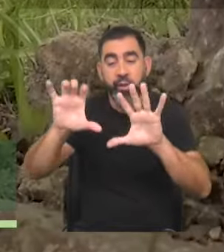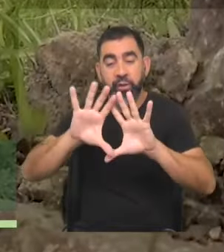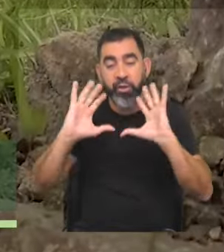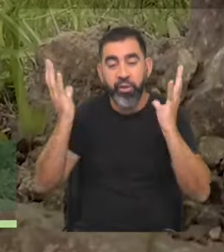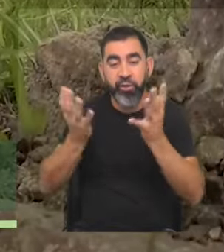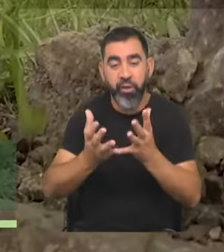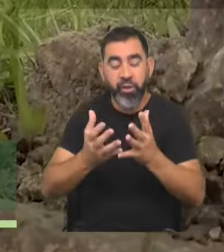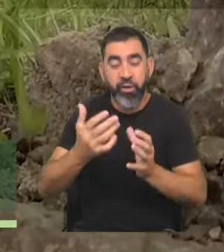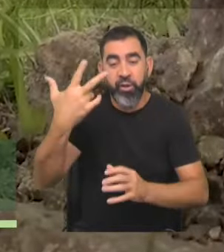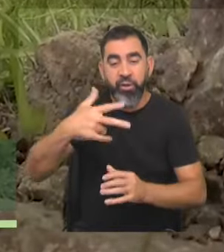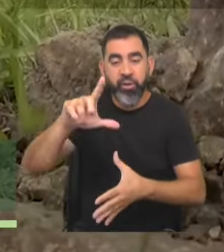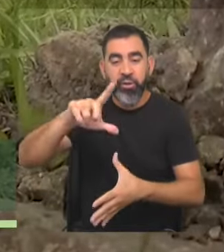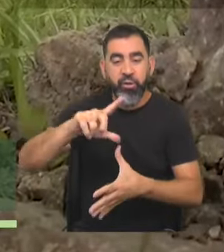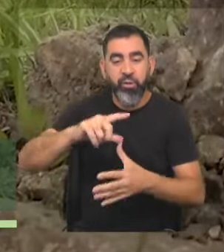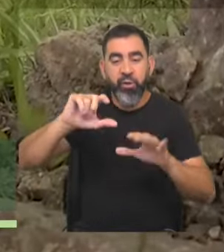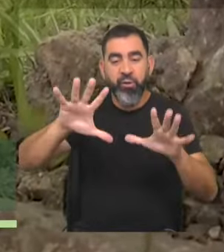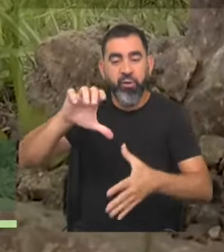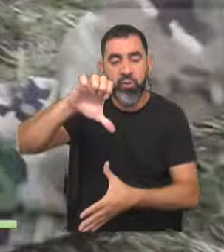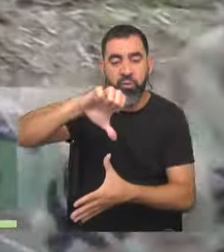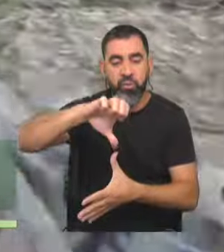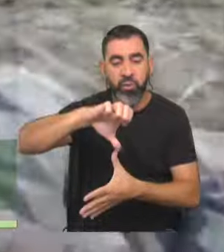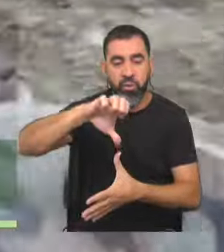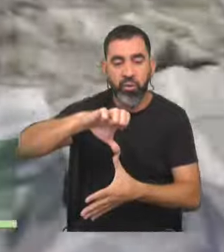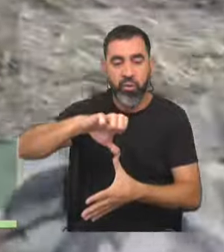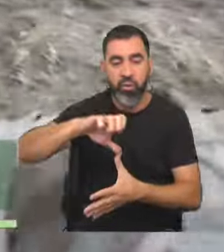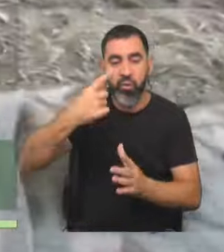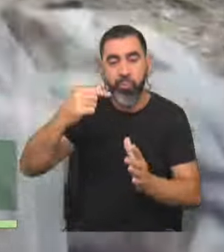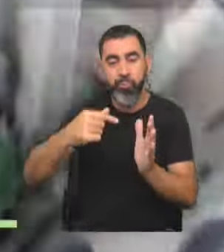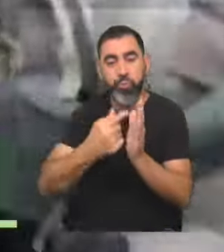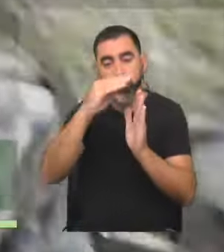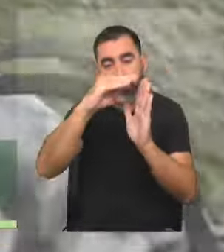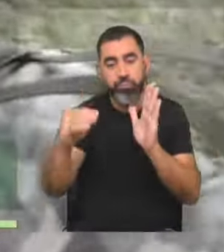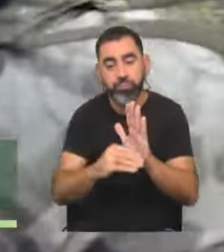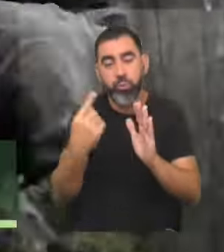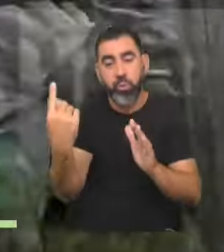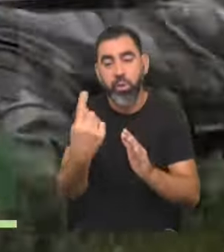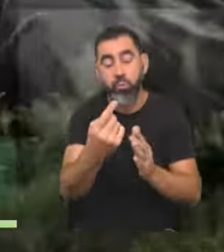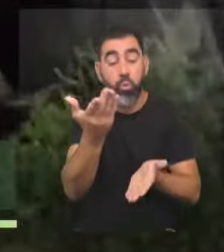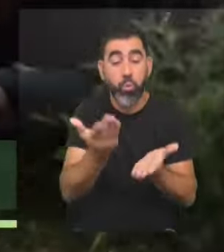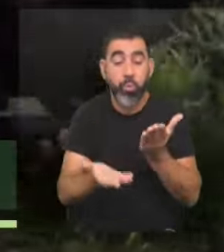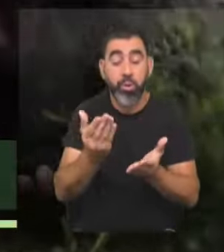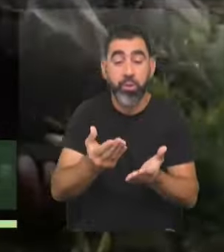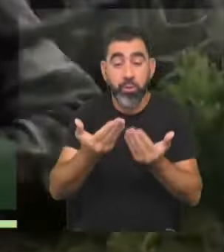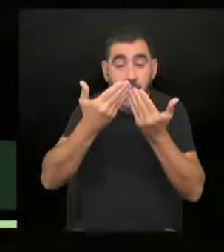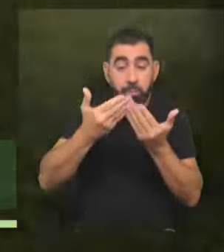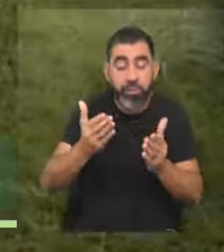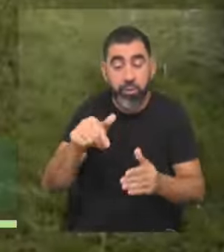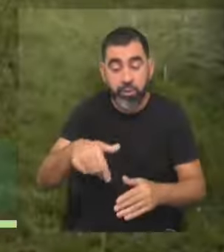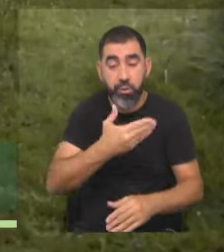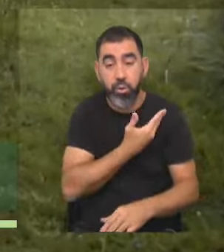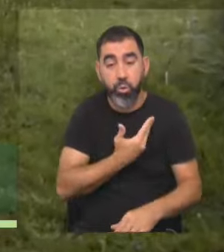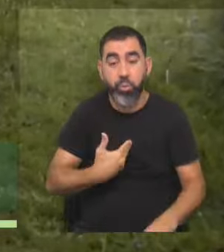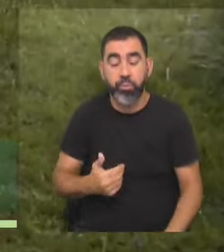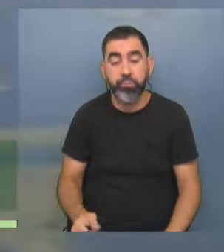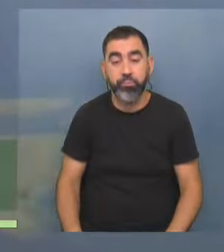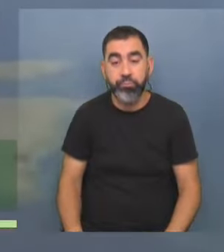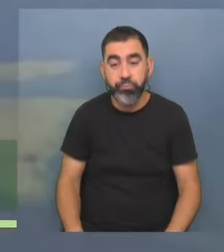13 en Latinoamérica y décimo en Sudamérica un punto menos en cada categoría si se lo compara con el arranque de la administración de